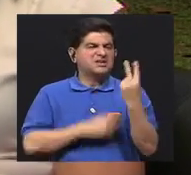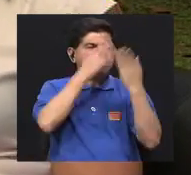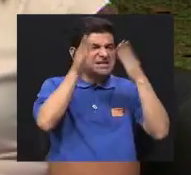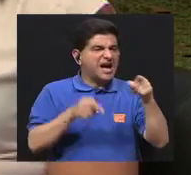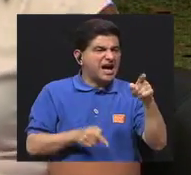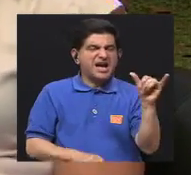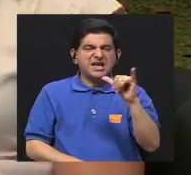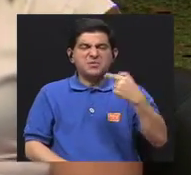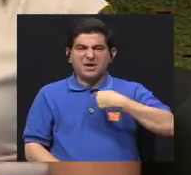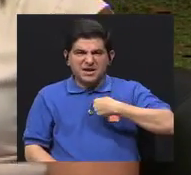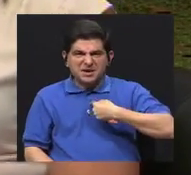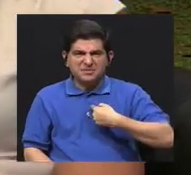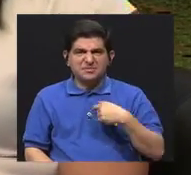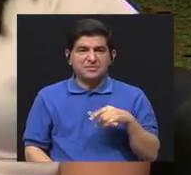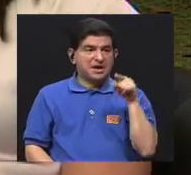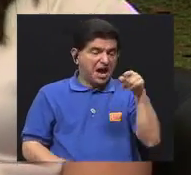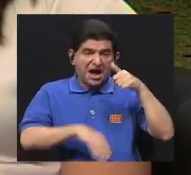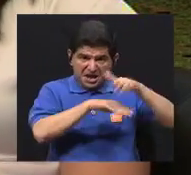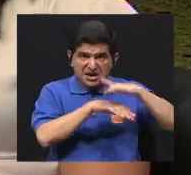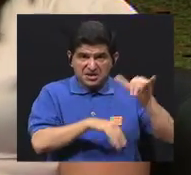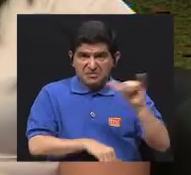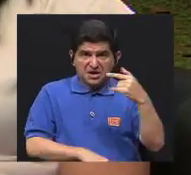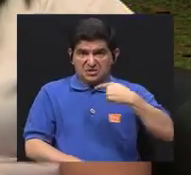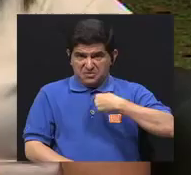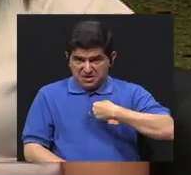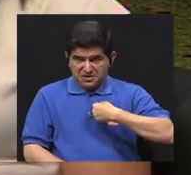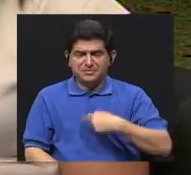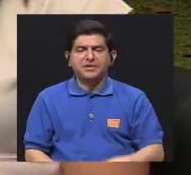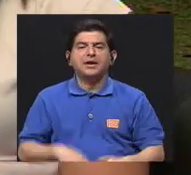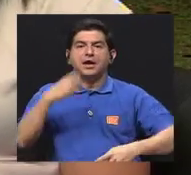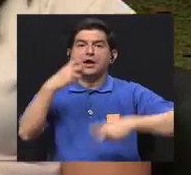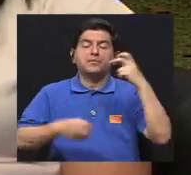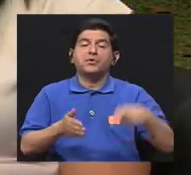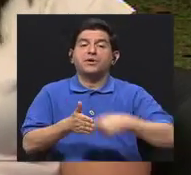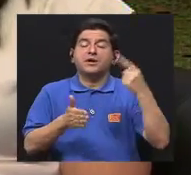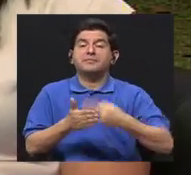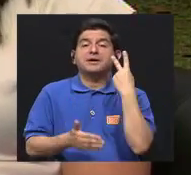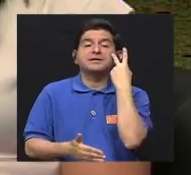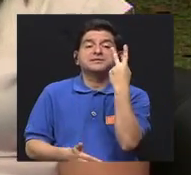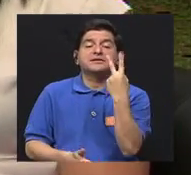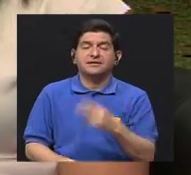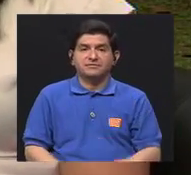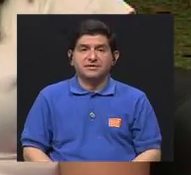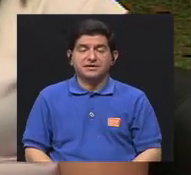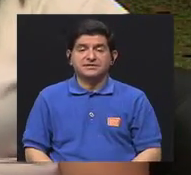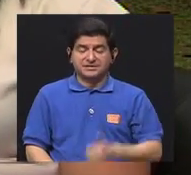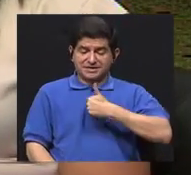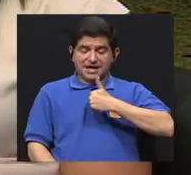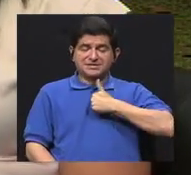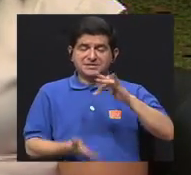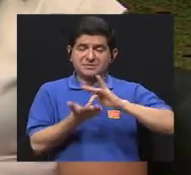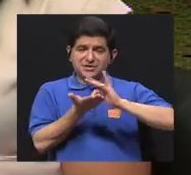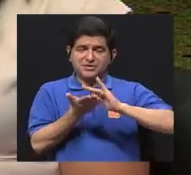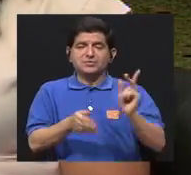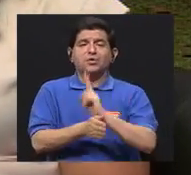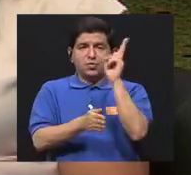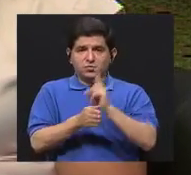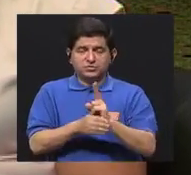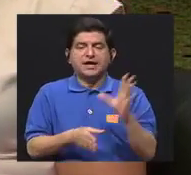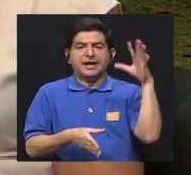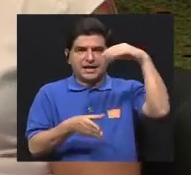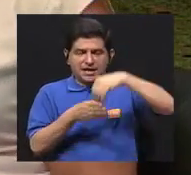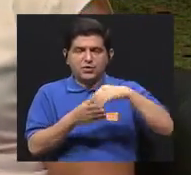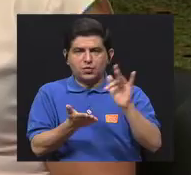le sirvieron a él porque se las prescribieron a él. Y muchísimos de los problemas que a veces vemos es por automedicación, lo cual